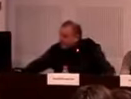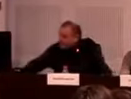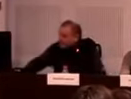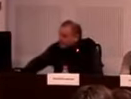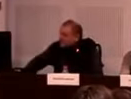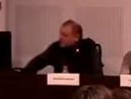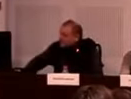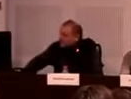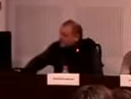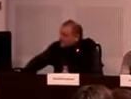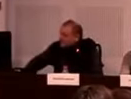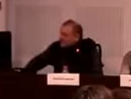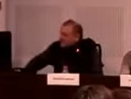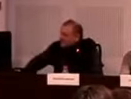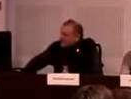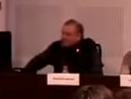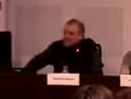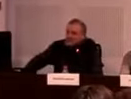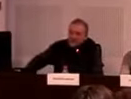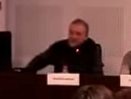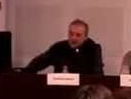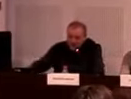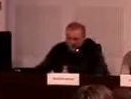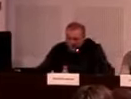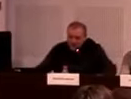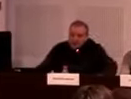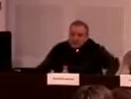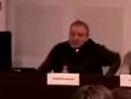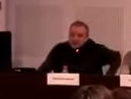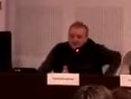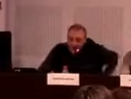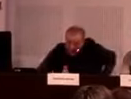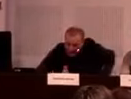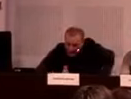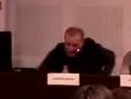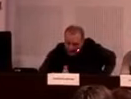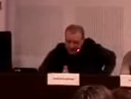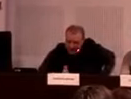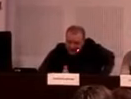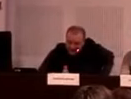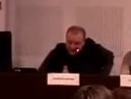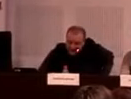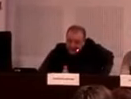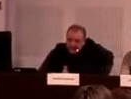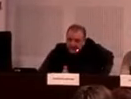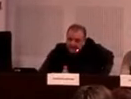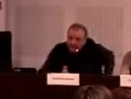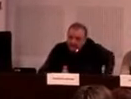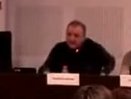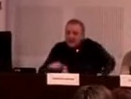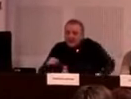hubieran estado estas asociaciones entonces, porque habría sido un descanso muy grande, ¿no?